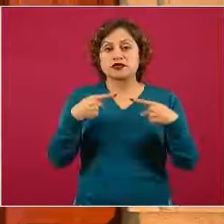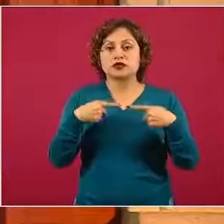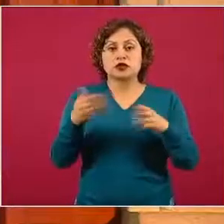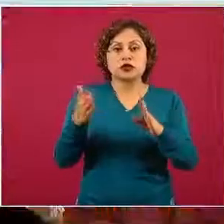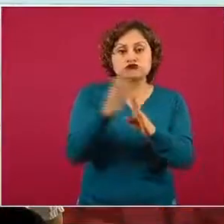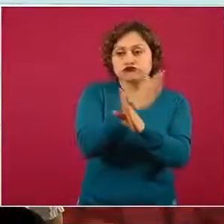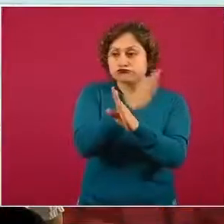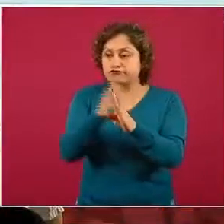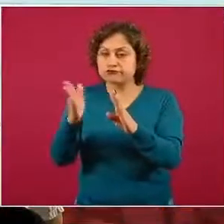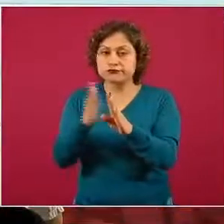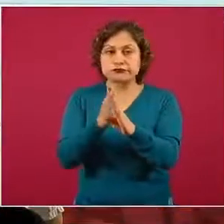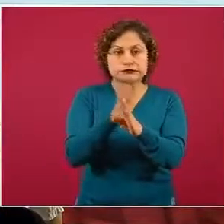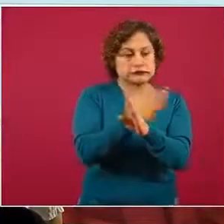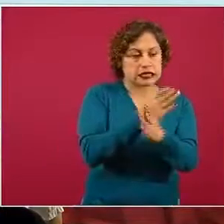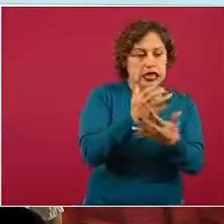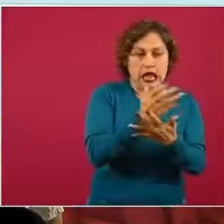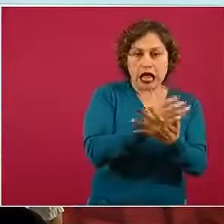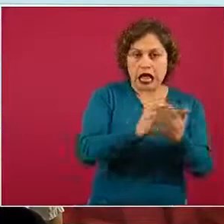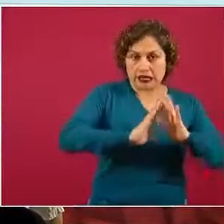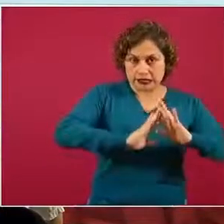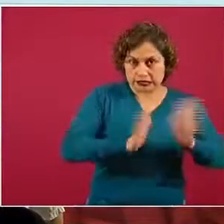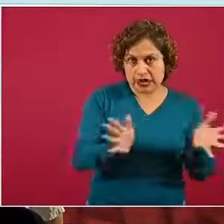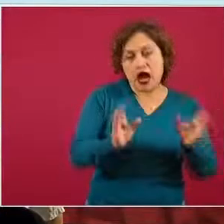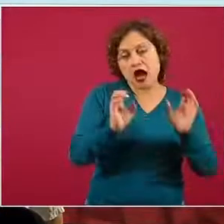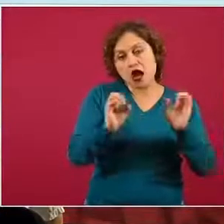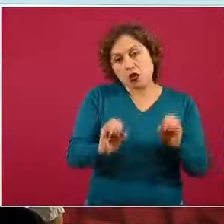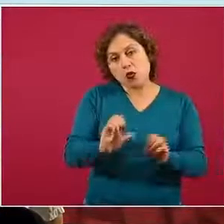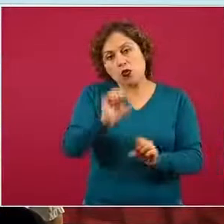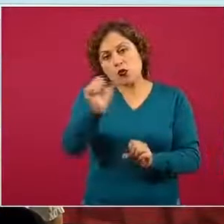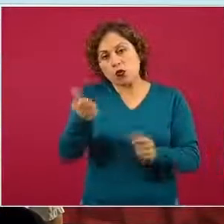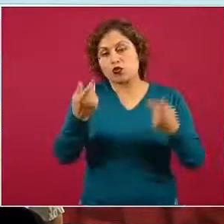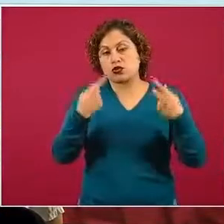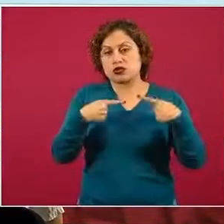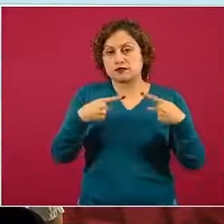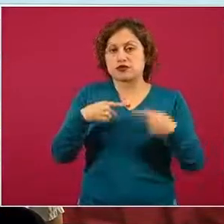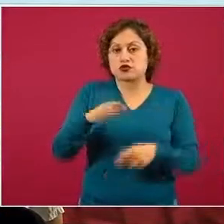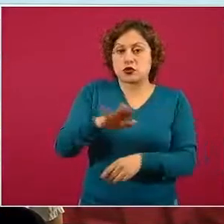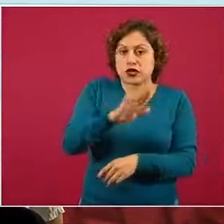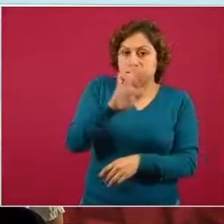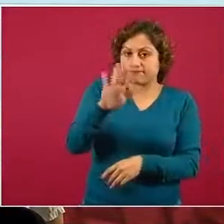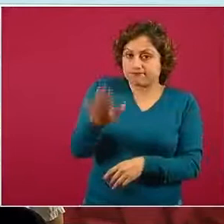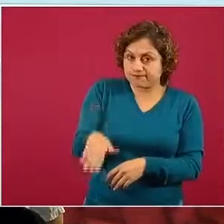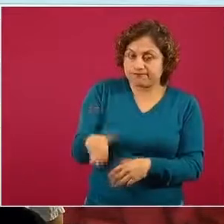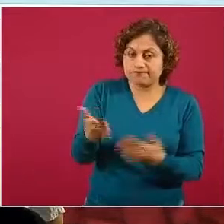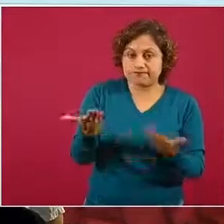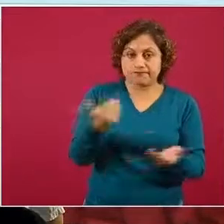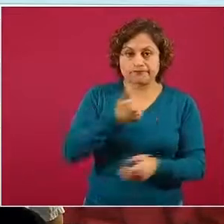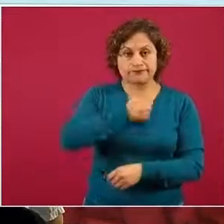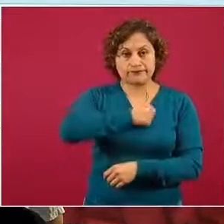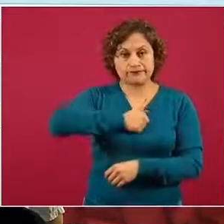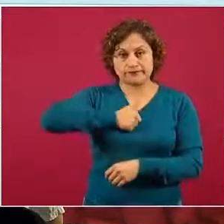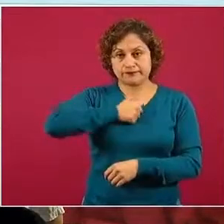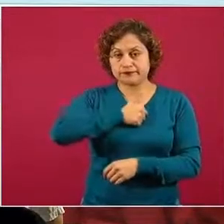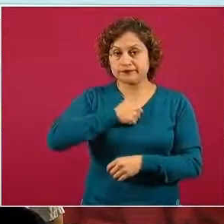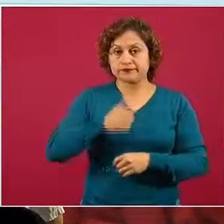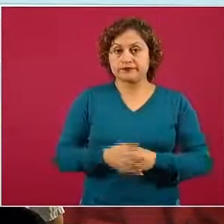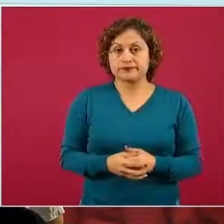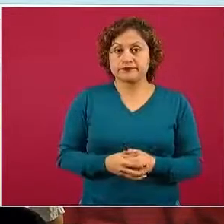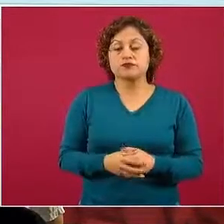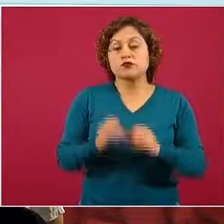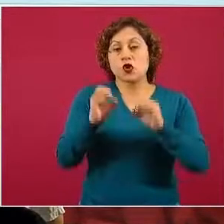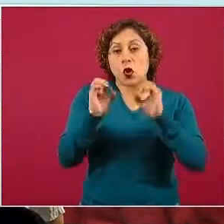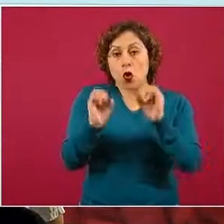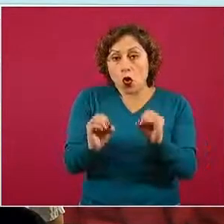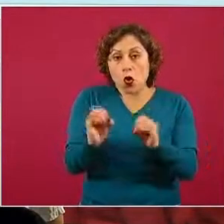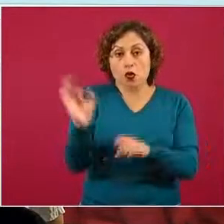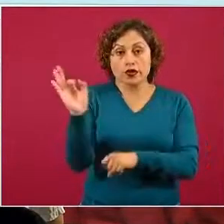personas recuperadas, o lamentablemente también forman parte de las personas que han perdido la vida o se